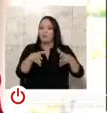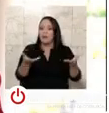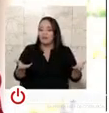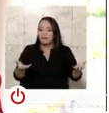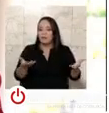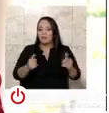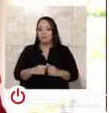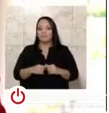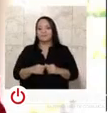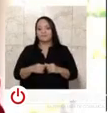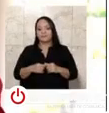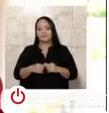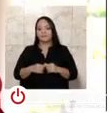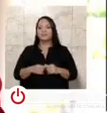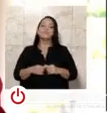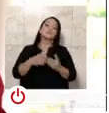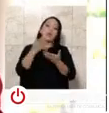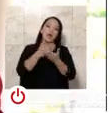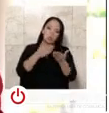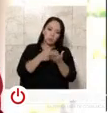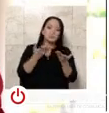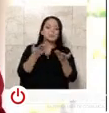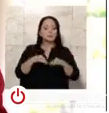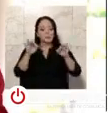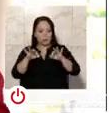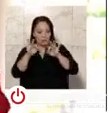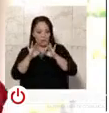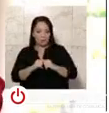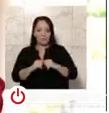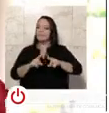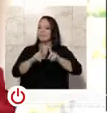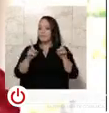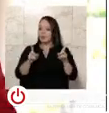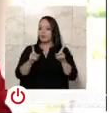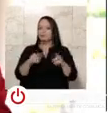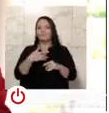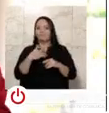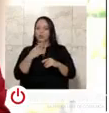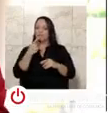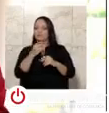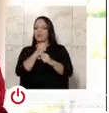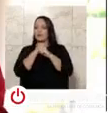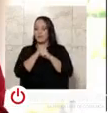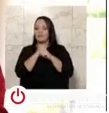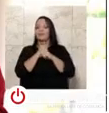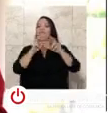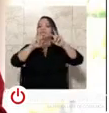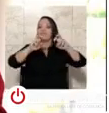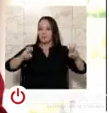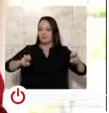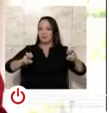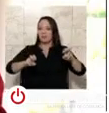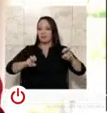Evidentemente, pues algunas pueden ser muy importantes, pero yo le puedo asegurar, presidente, que de una revisión de